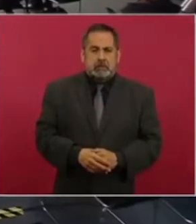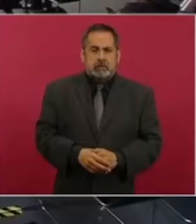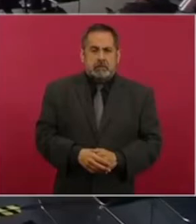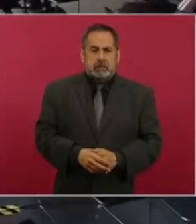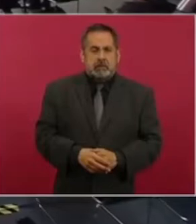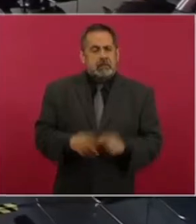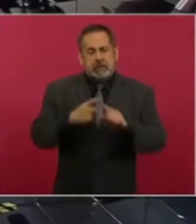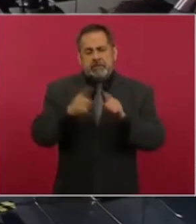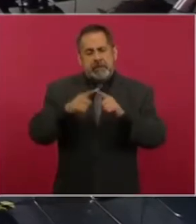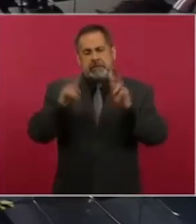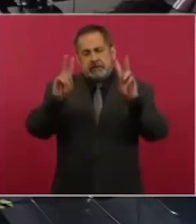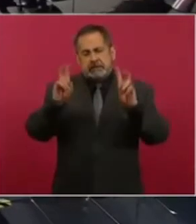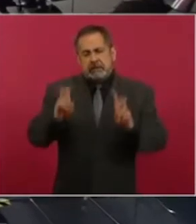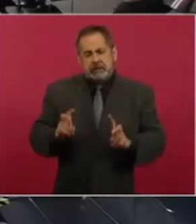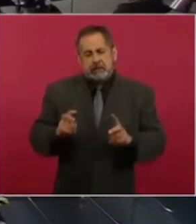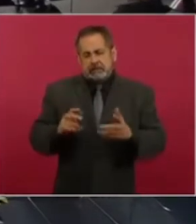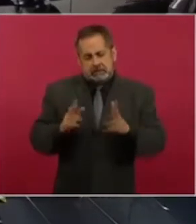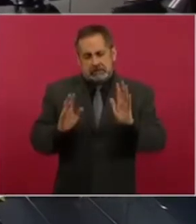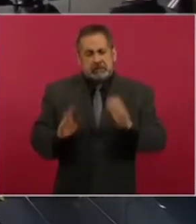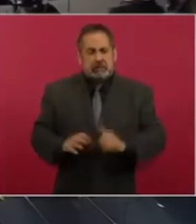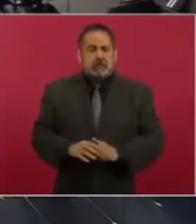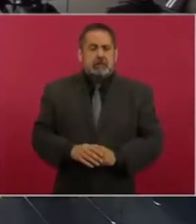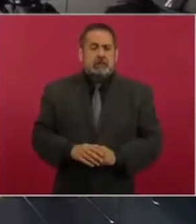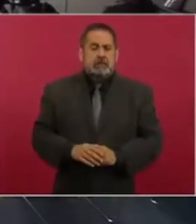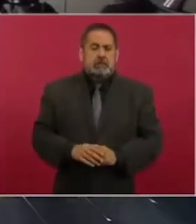varios temas.